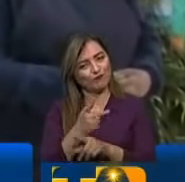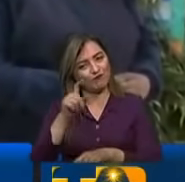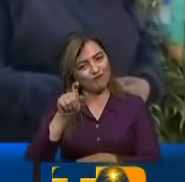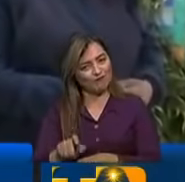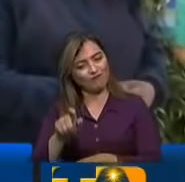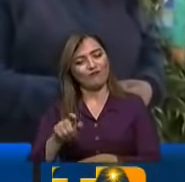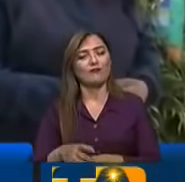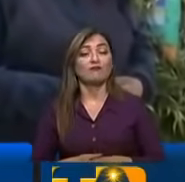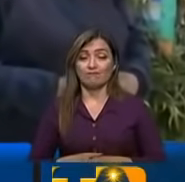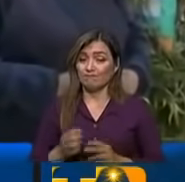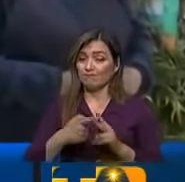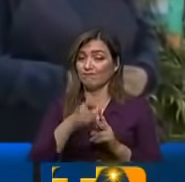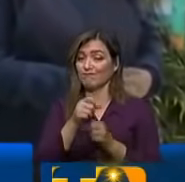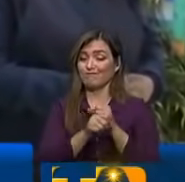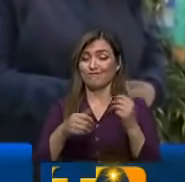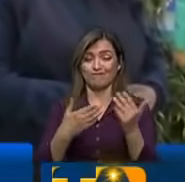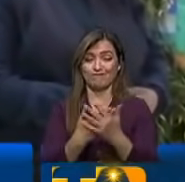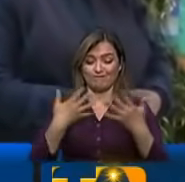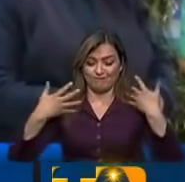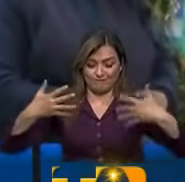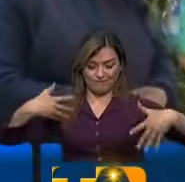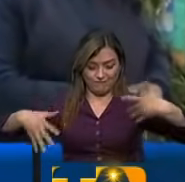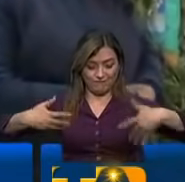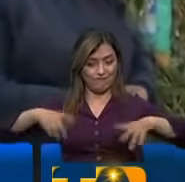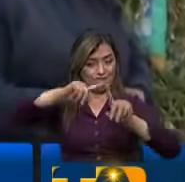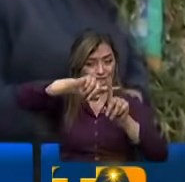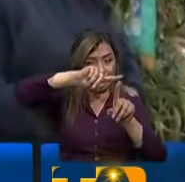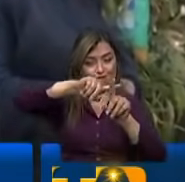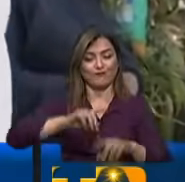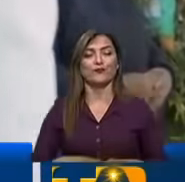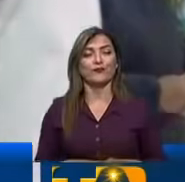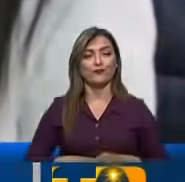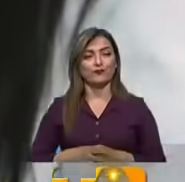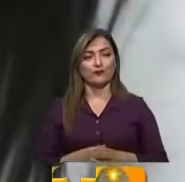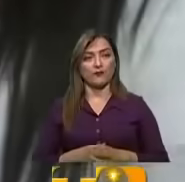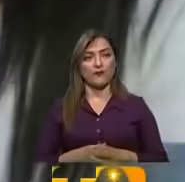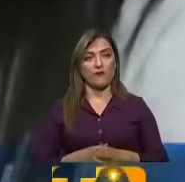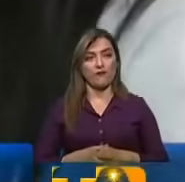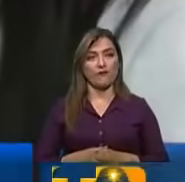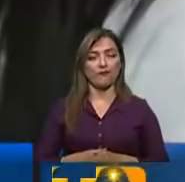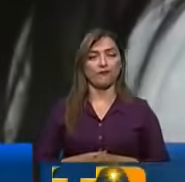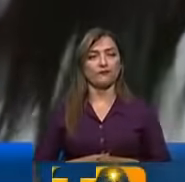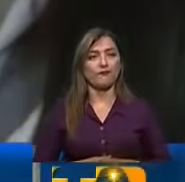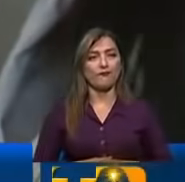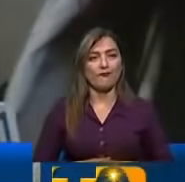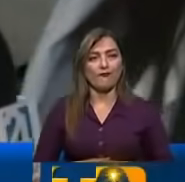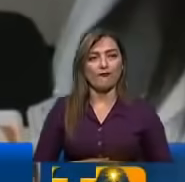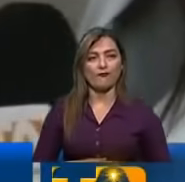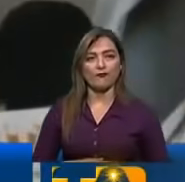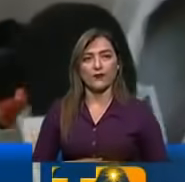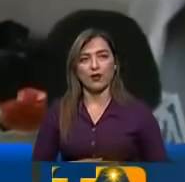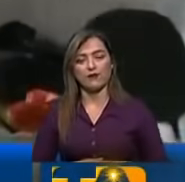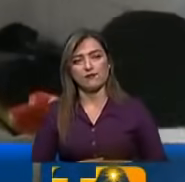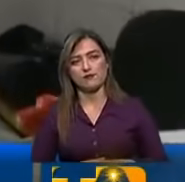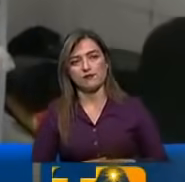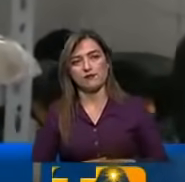necesita para iniciar el año con las mejores energías para realizar sus cábalas. Miren, ustedes pueden ver aquí ya tenemos